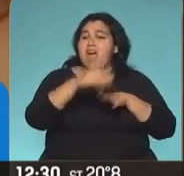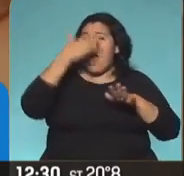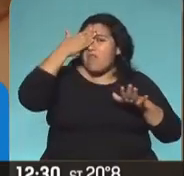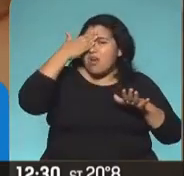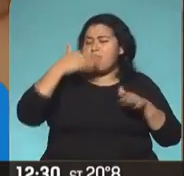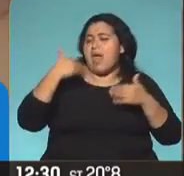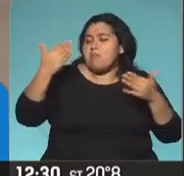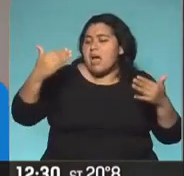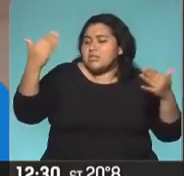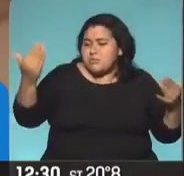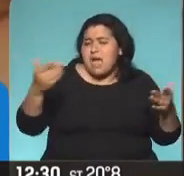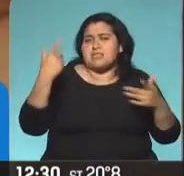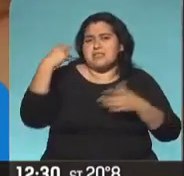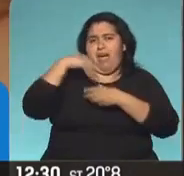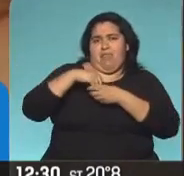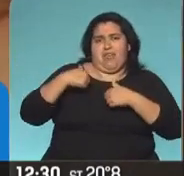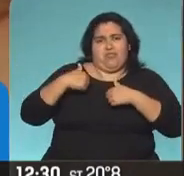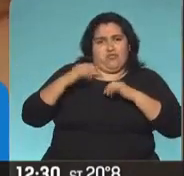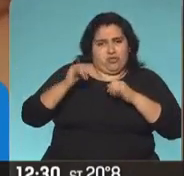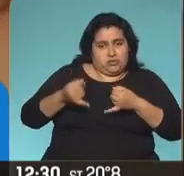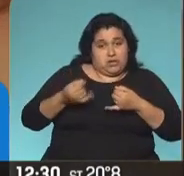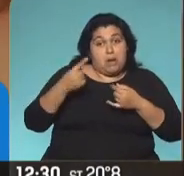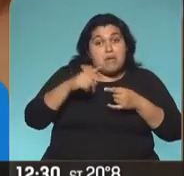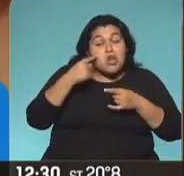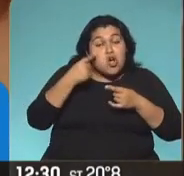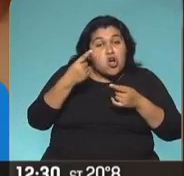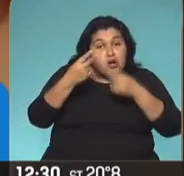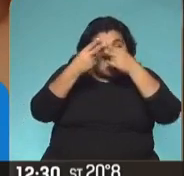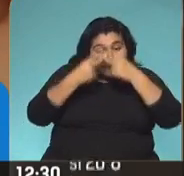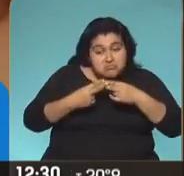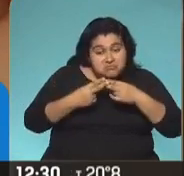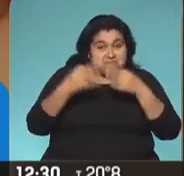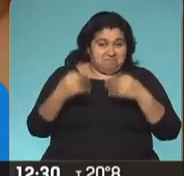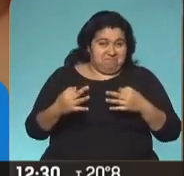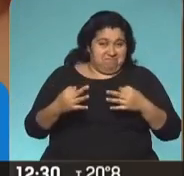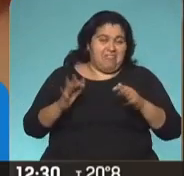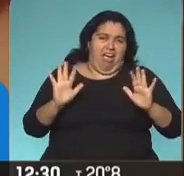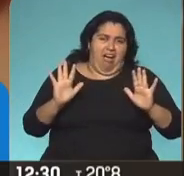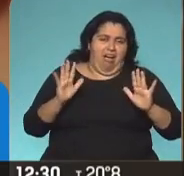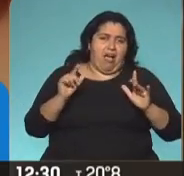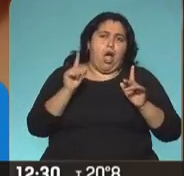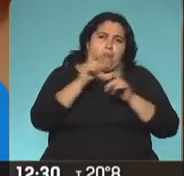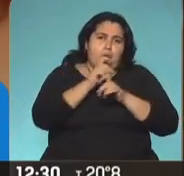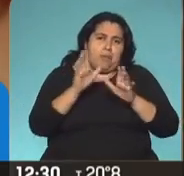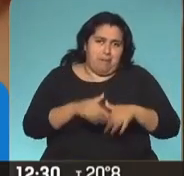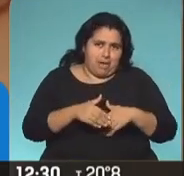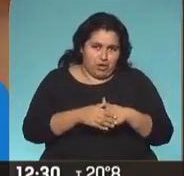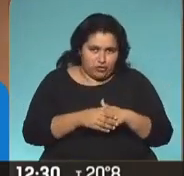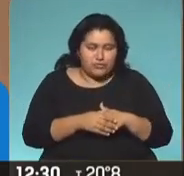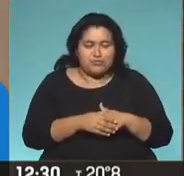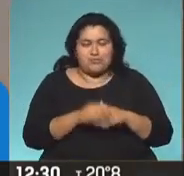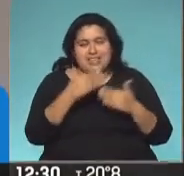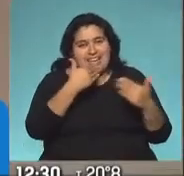afectar a todo el organismo pero si está bien controlada el riesgo es menor muchísimas gracias gracias un